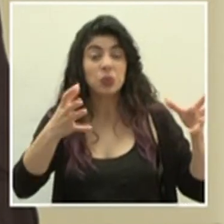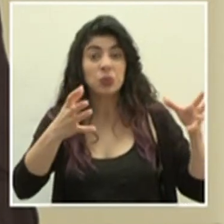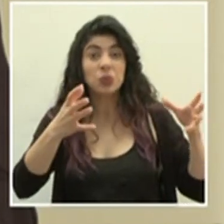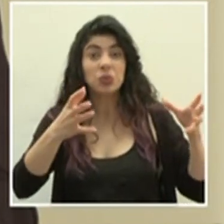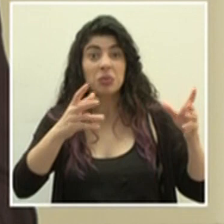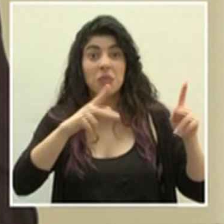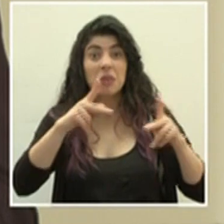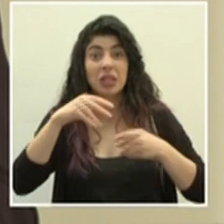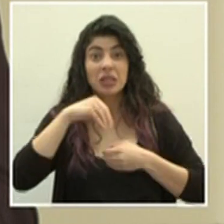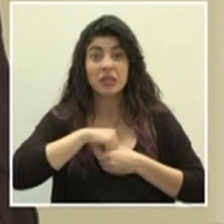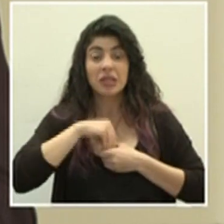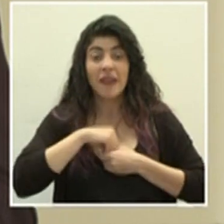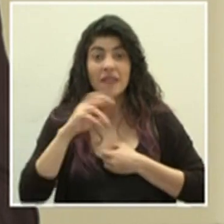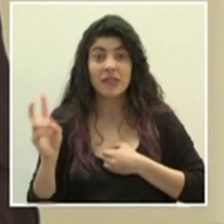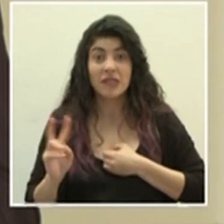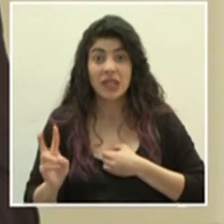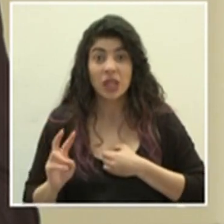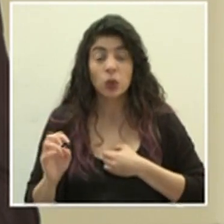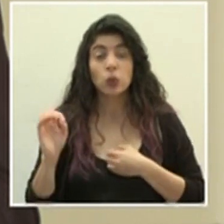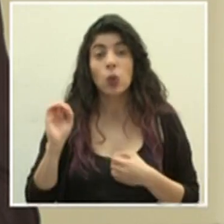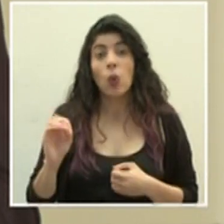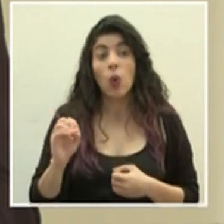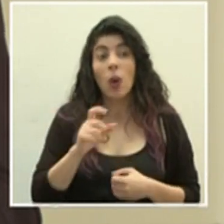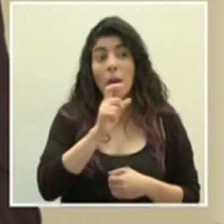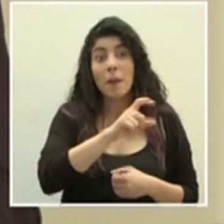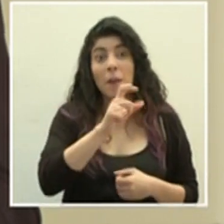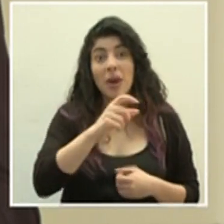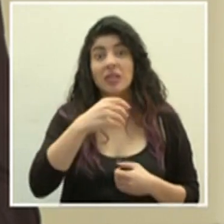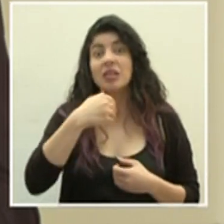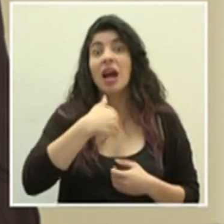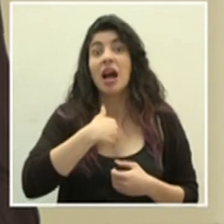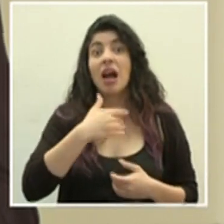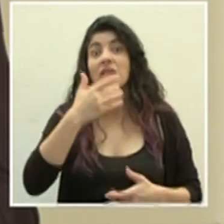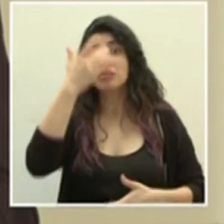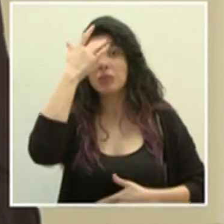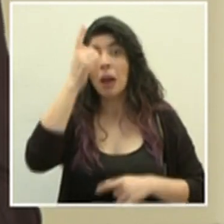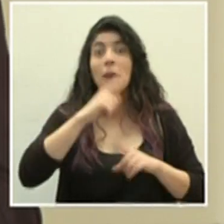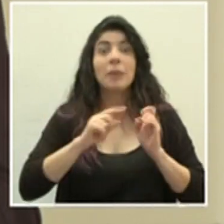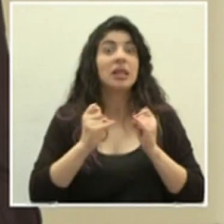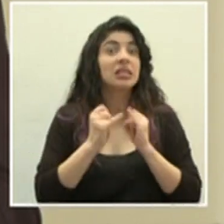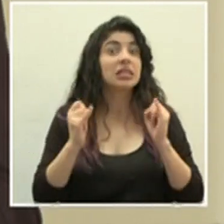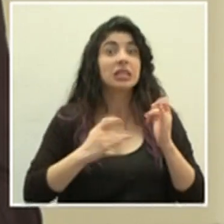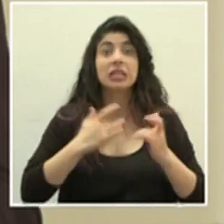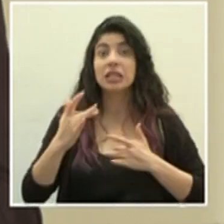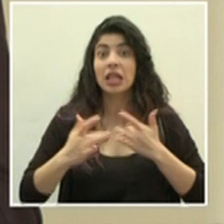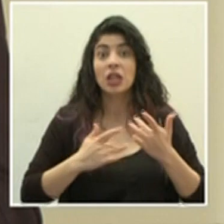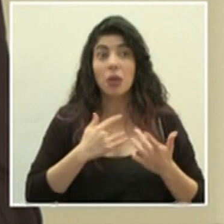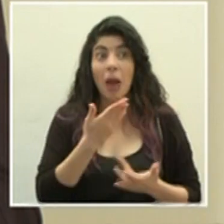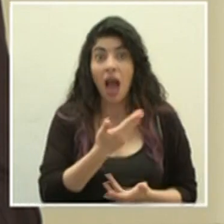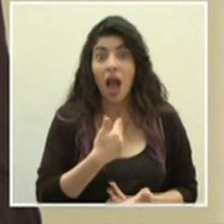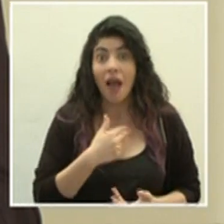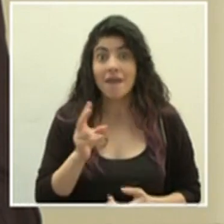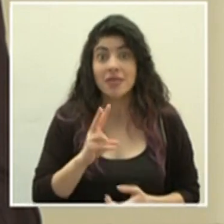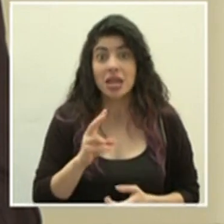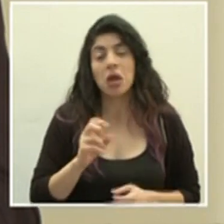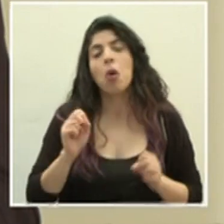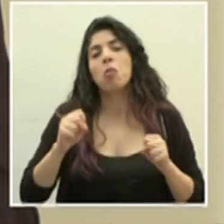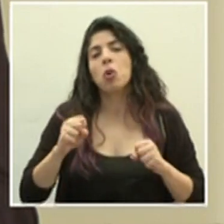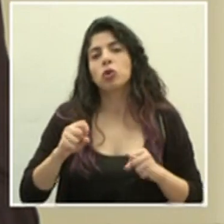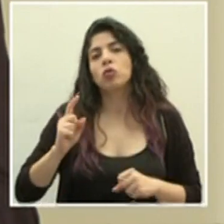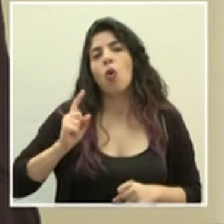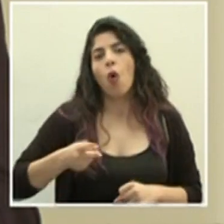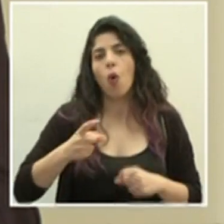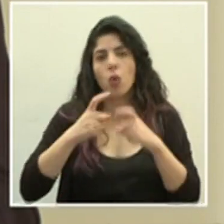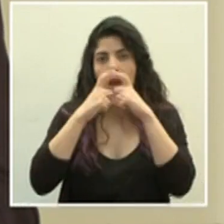en periodo de incubación o bien que sean portadores asintomáticos del virus, podríamos poner ese uso como obligatorio